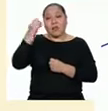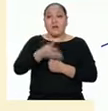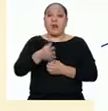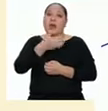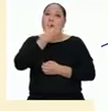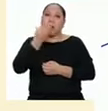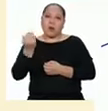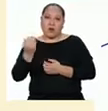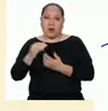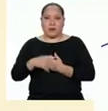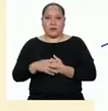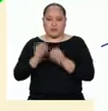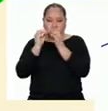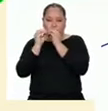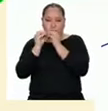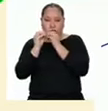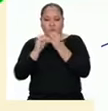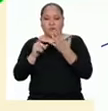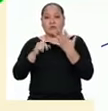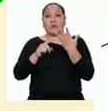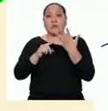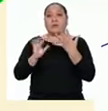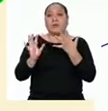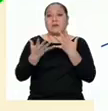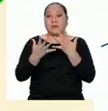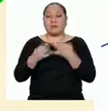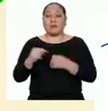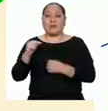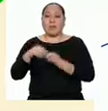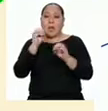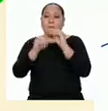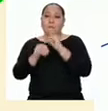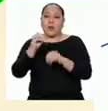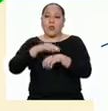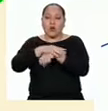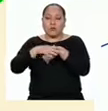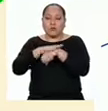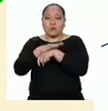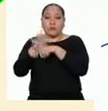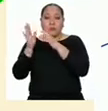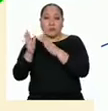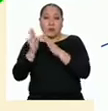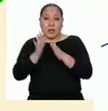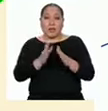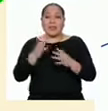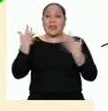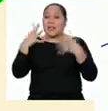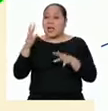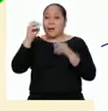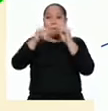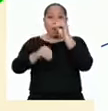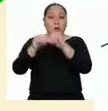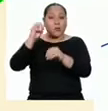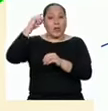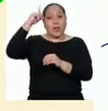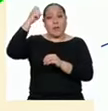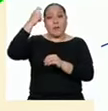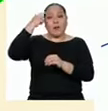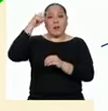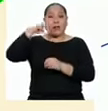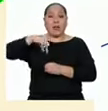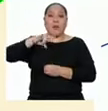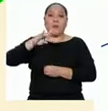mejorarla. Finalmente, en la etapa 5 se elabora un plan de acción de política pública, es decir,